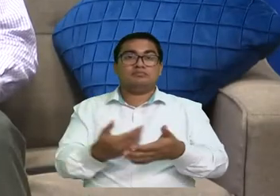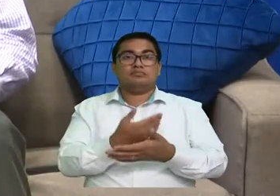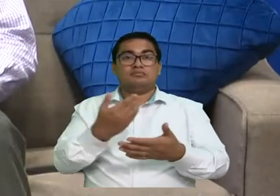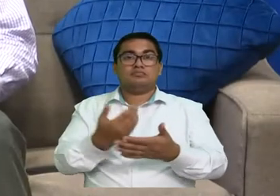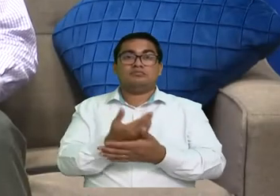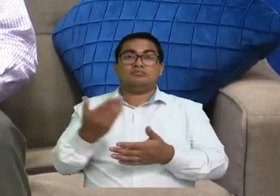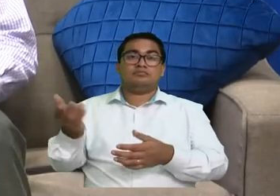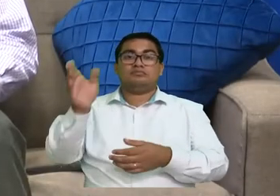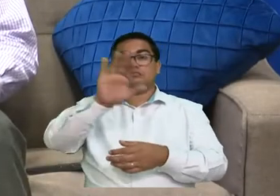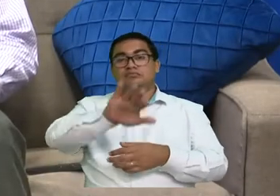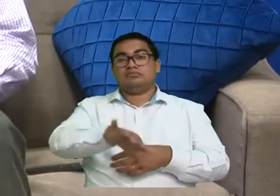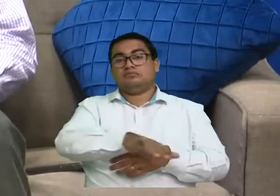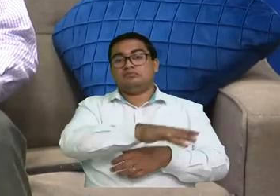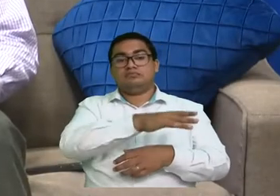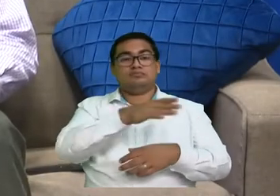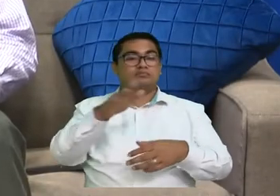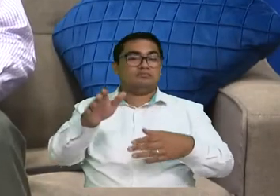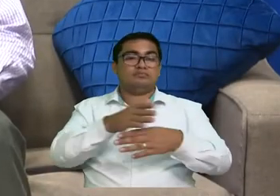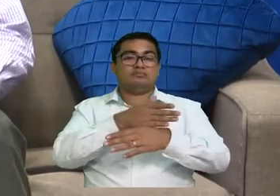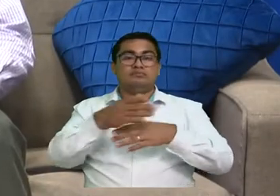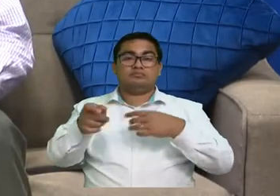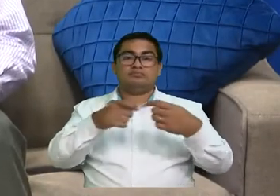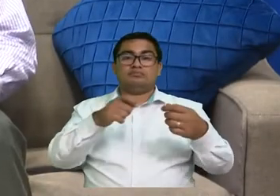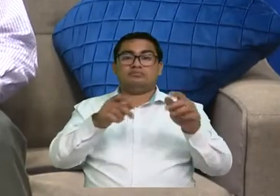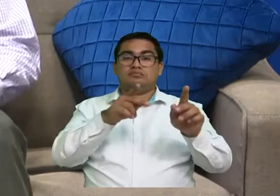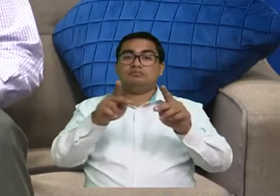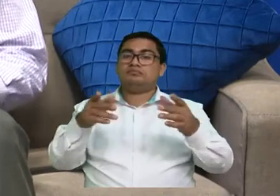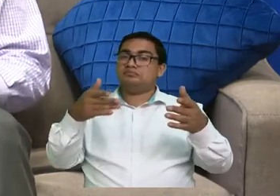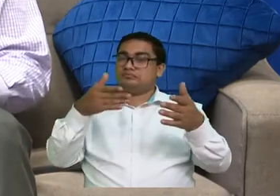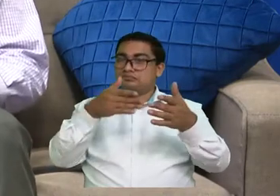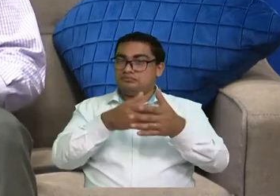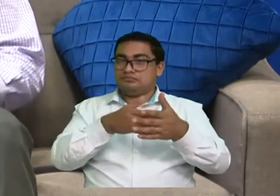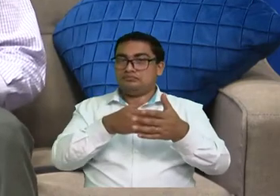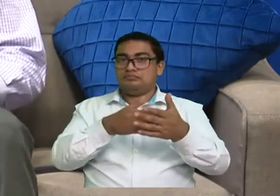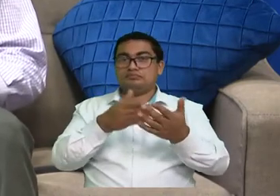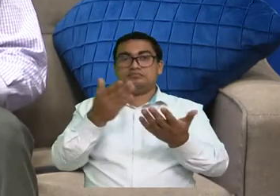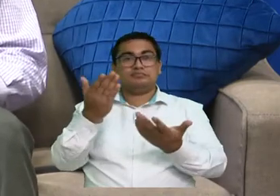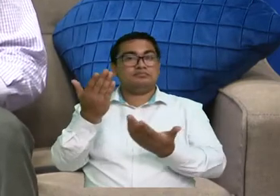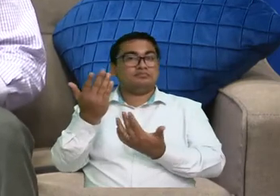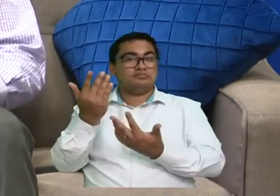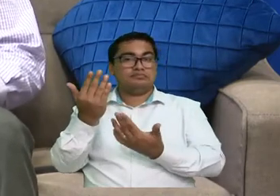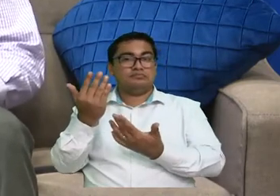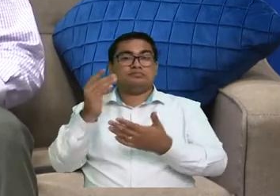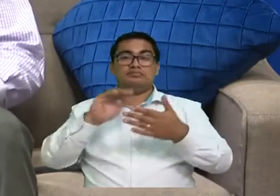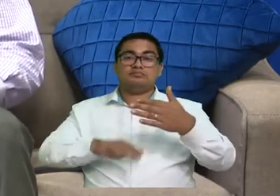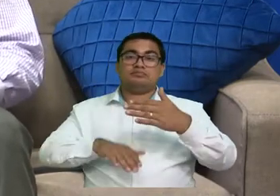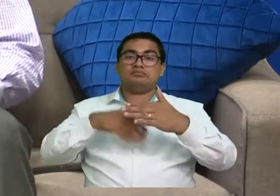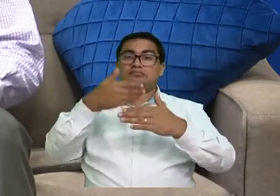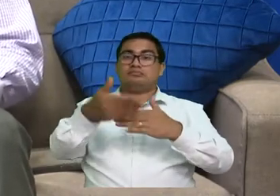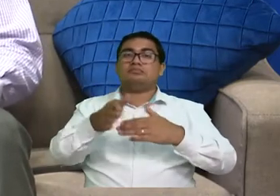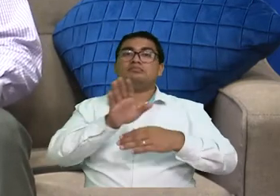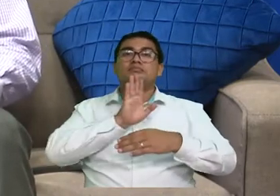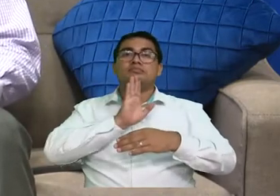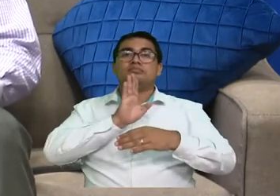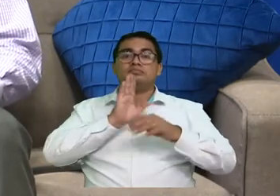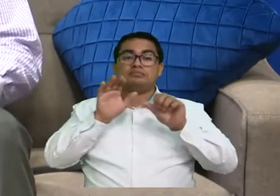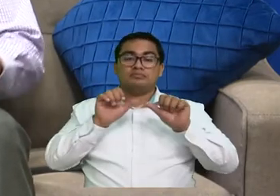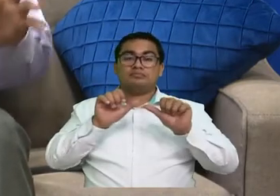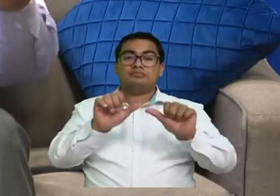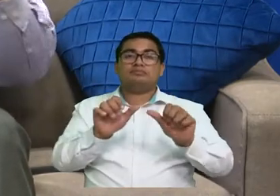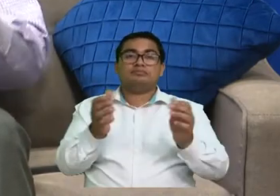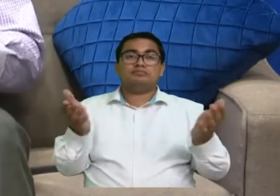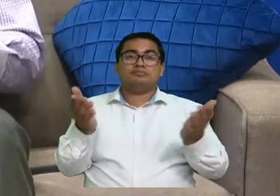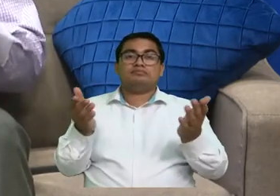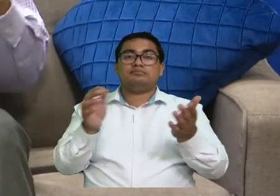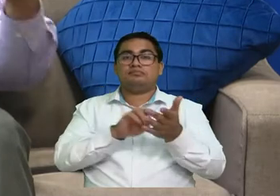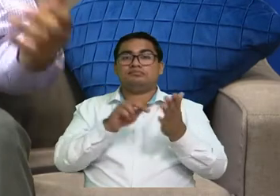mar ofertados en el mercado y accesibles para nuestro pueblo. Tenemos que hacer una pausa, compañero Jackson, pero al volver quisiera que continuáramos hablando a partir de lo